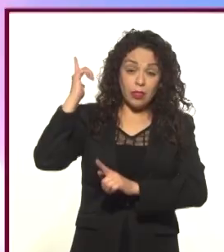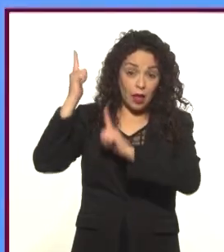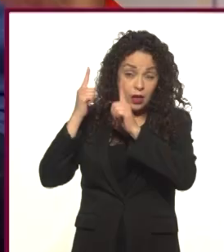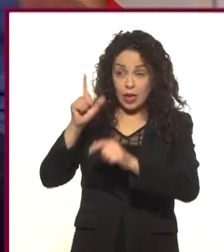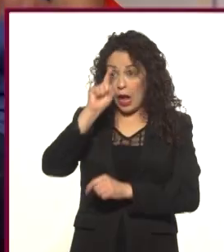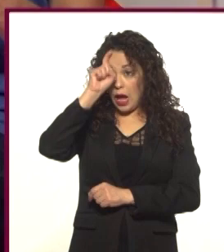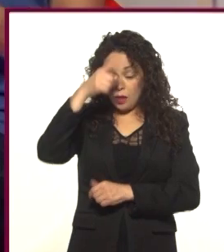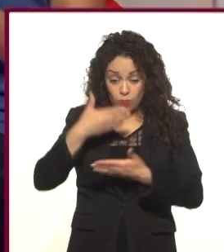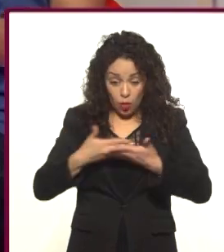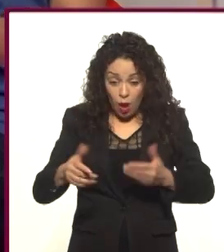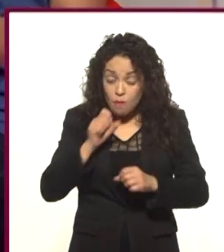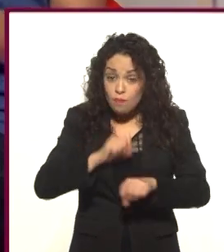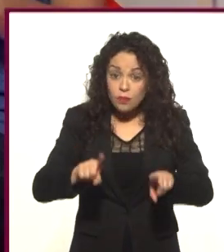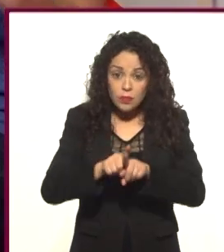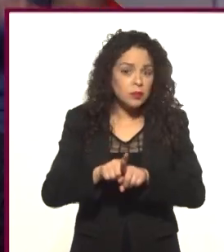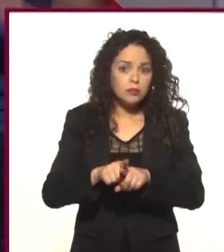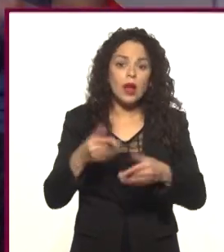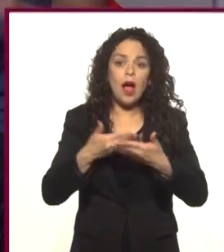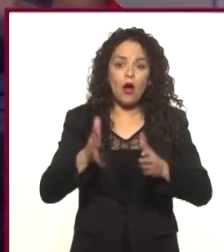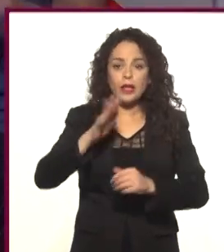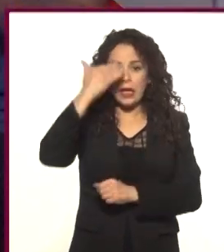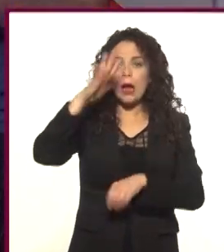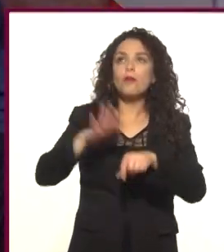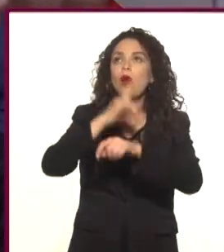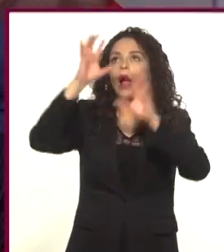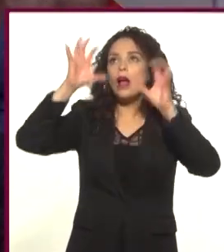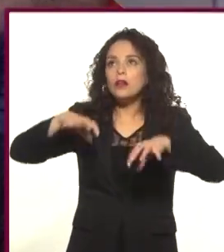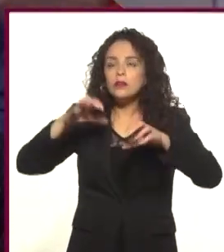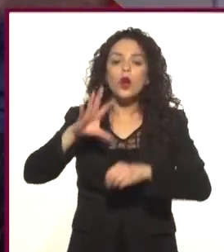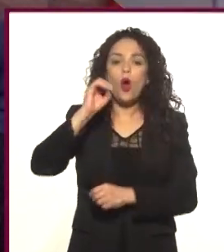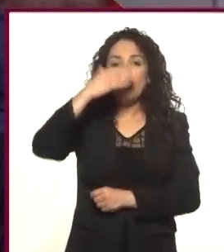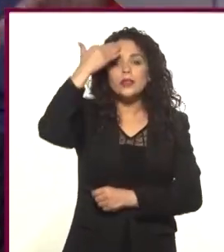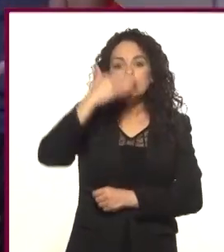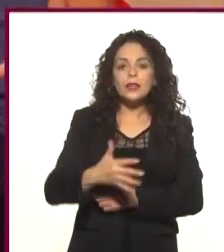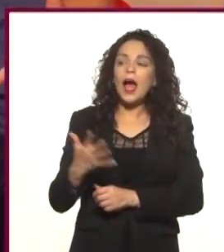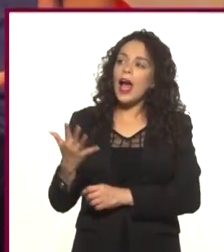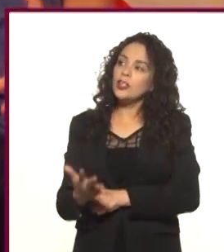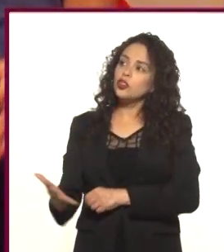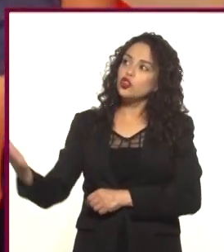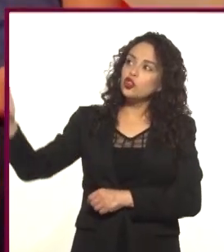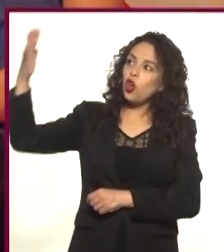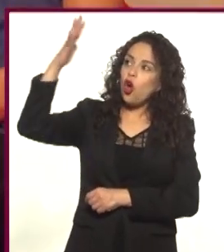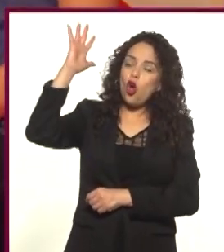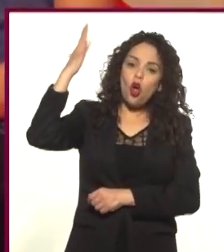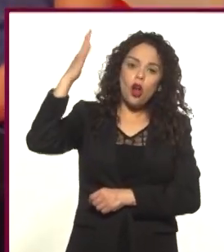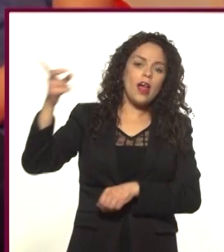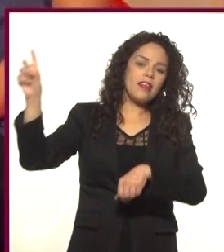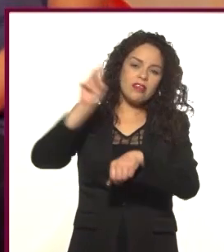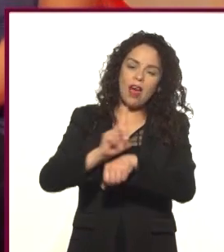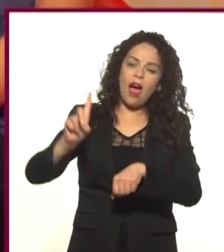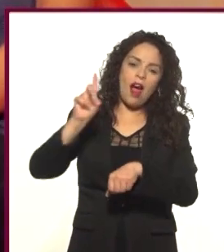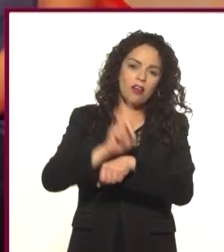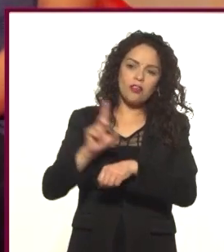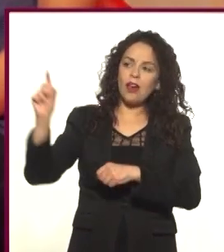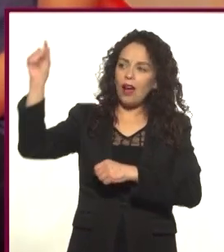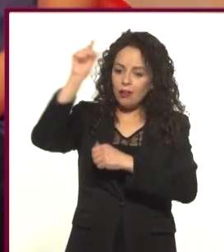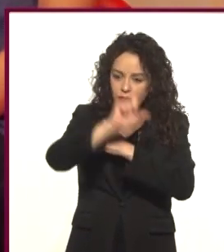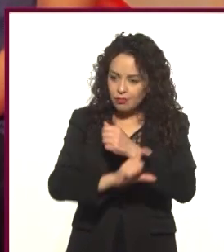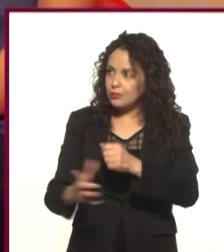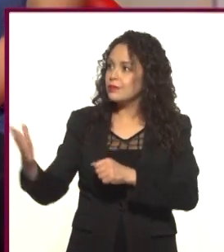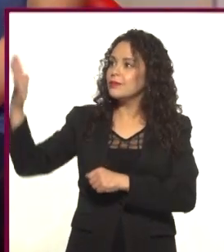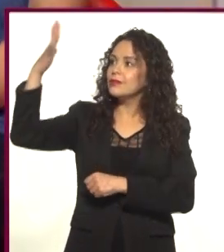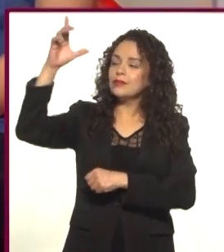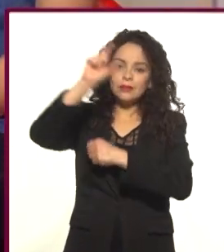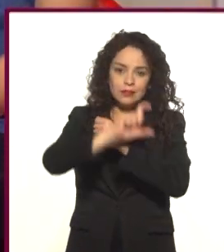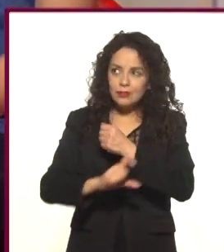Egipto. Hoy en día sabemos por qué llueve o que el sol va a salir todos los días. Incluso tenemos una hipótesis de cómo se creó